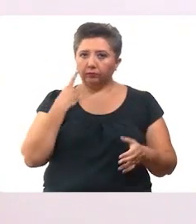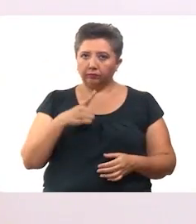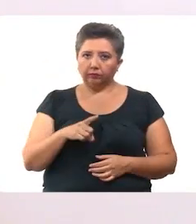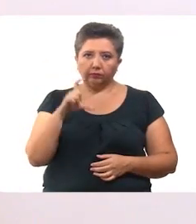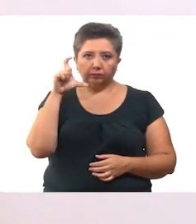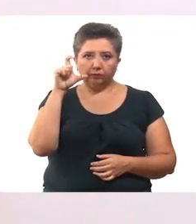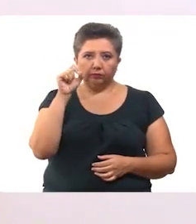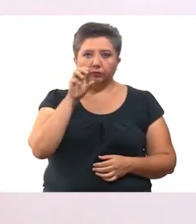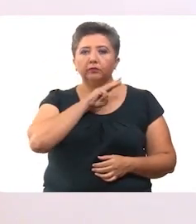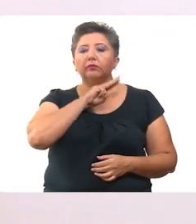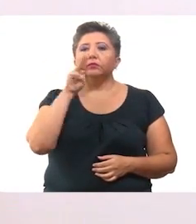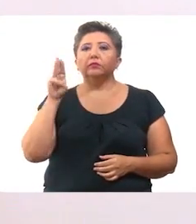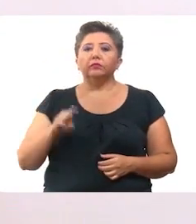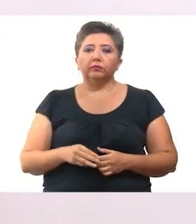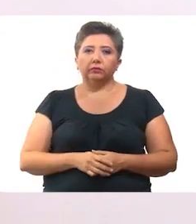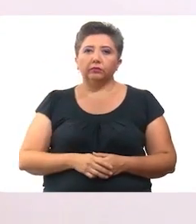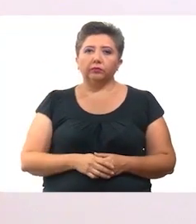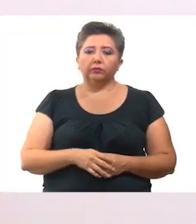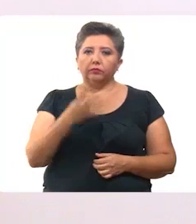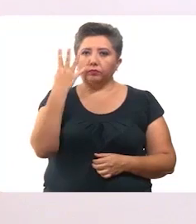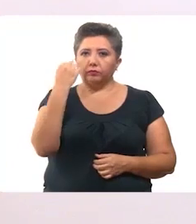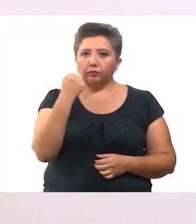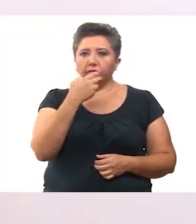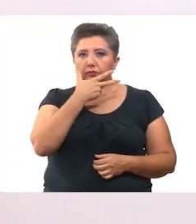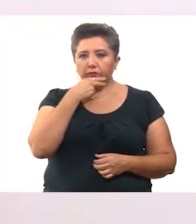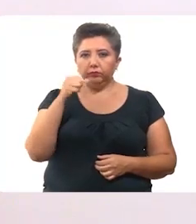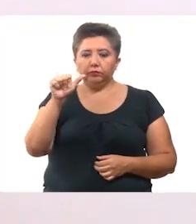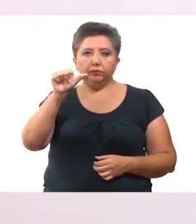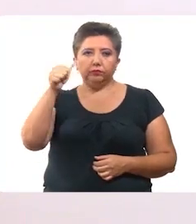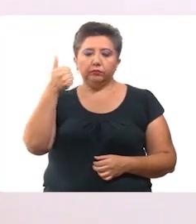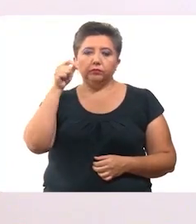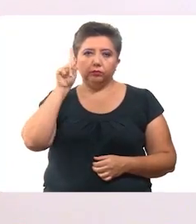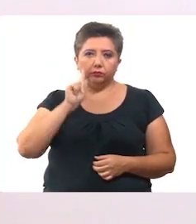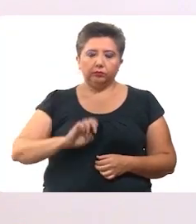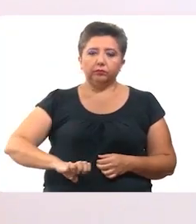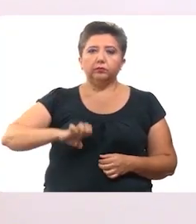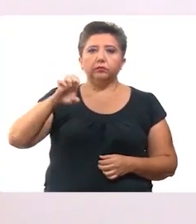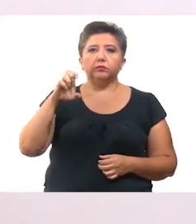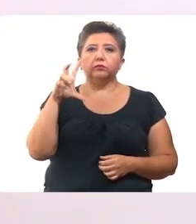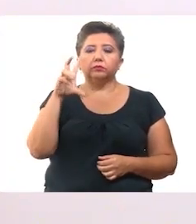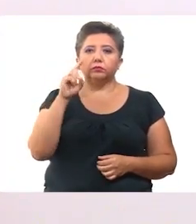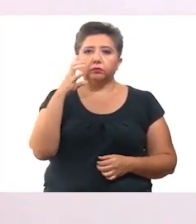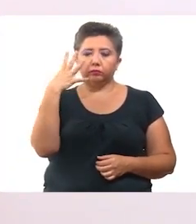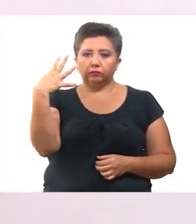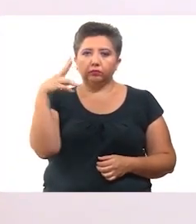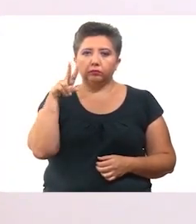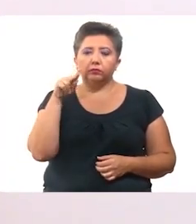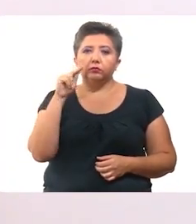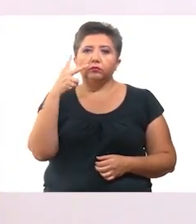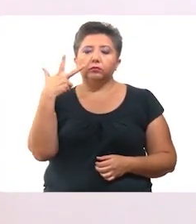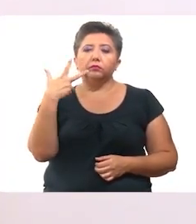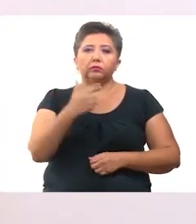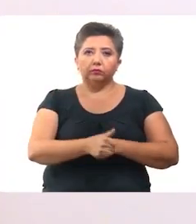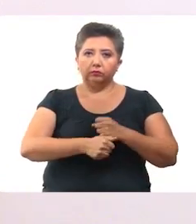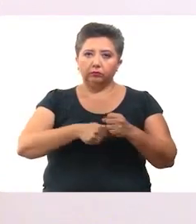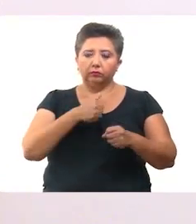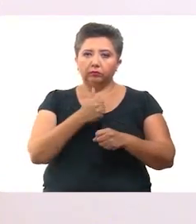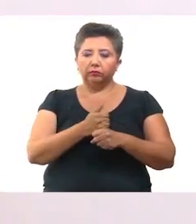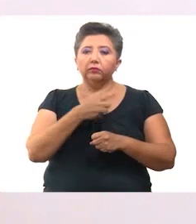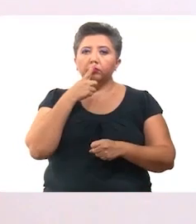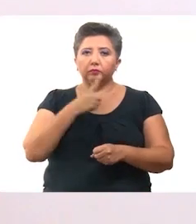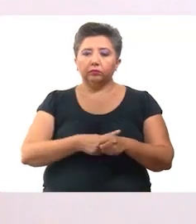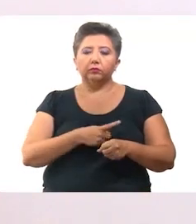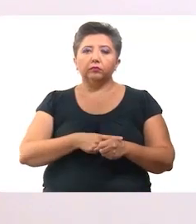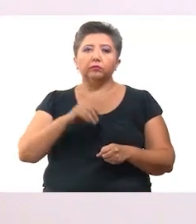informamos de 20 fallecimientos. Son 9 hombres y 11 mujeres, de un rango de edad de 34 a 88 años.